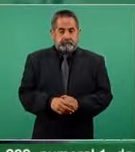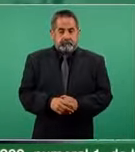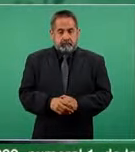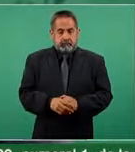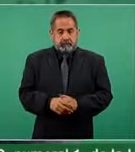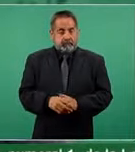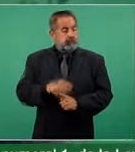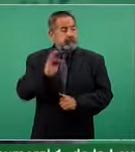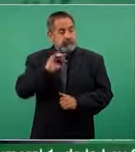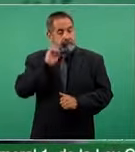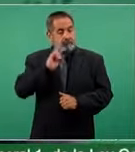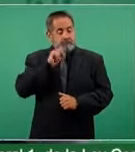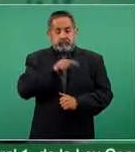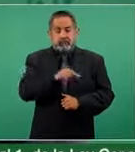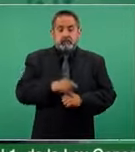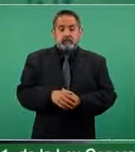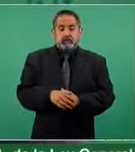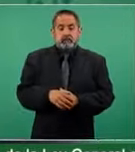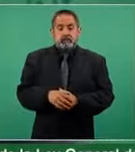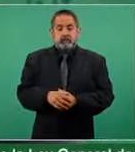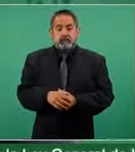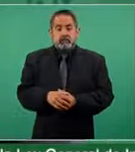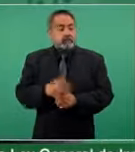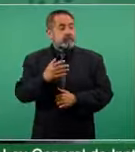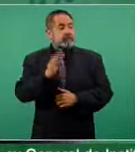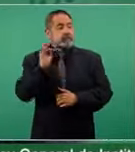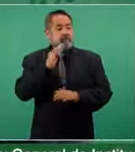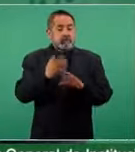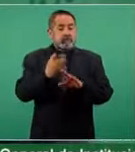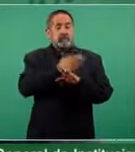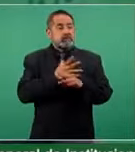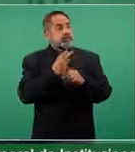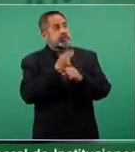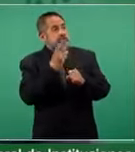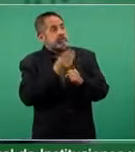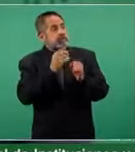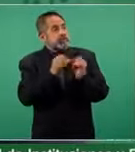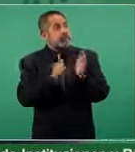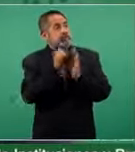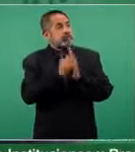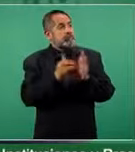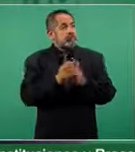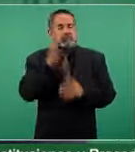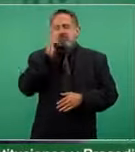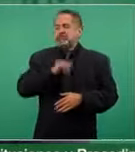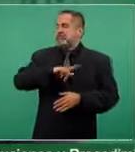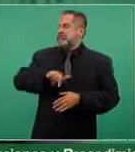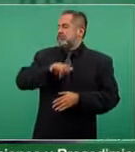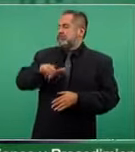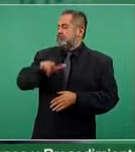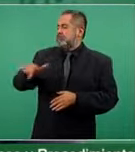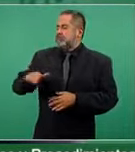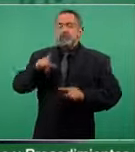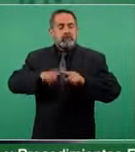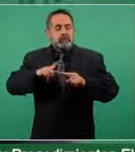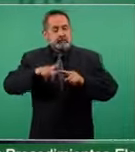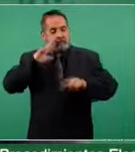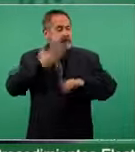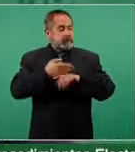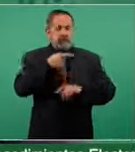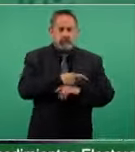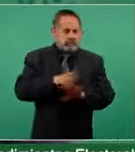Si tenía que haberse dado mantenimiento y no se dio, ¿quién fue el responsable?